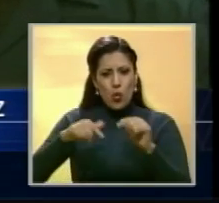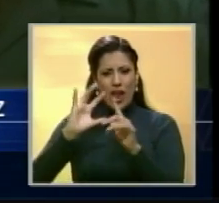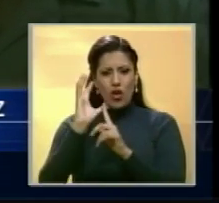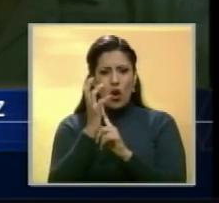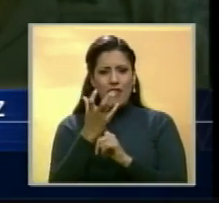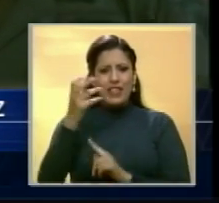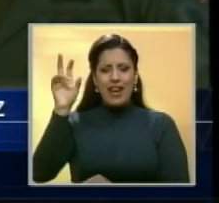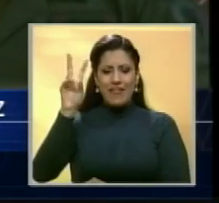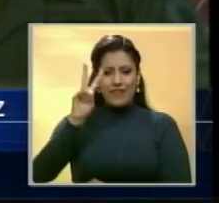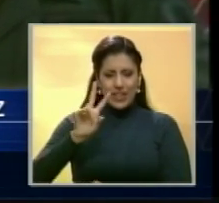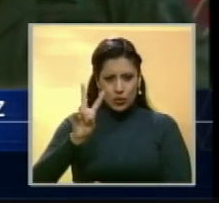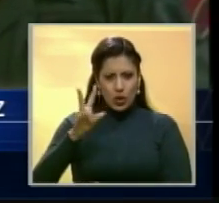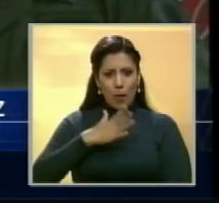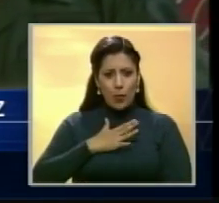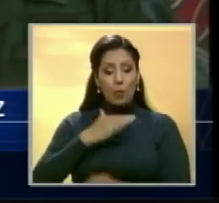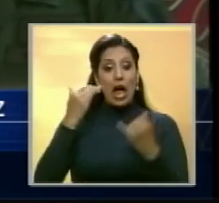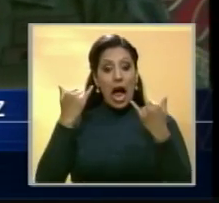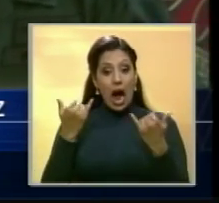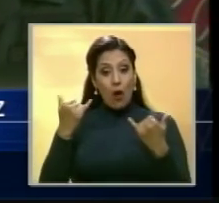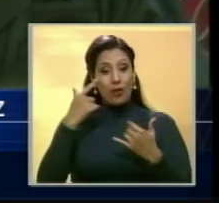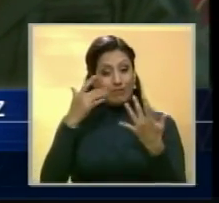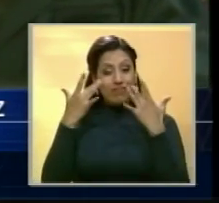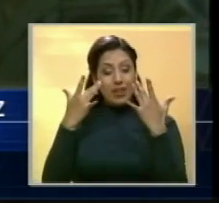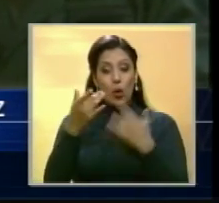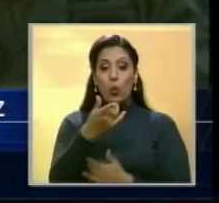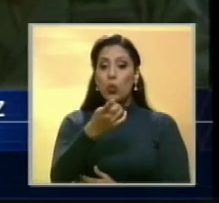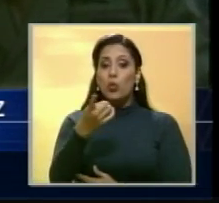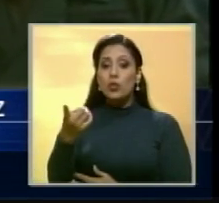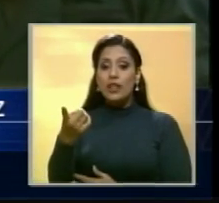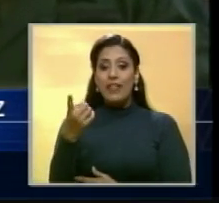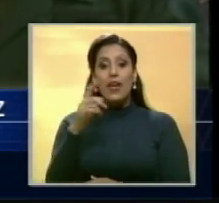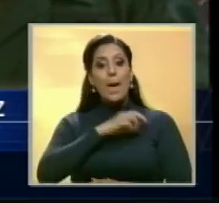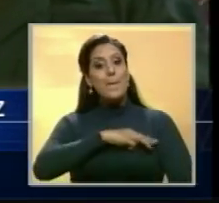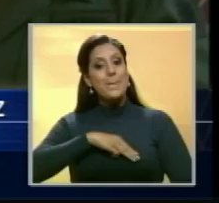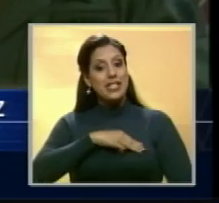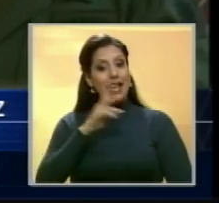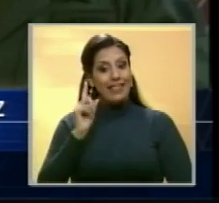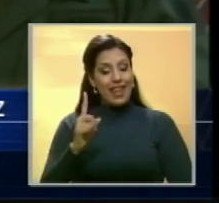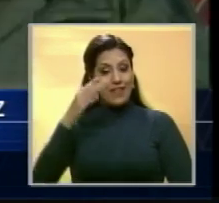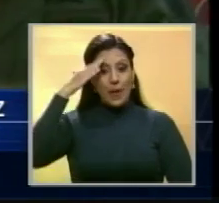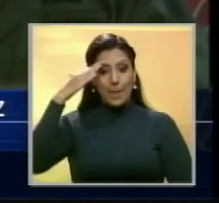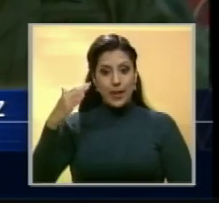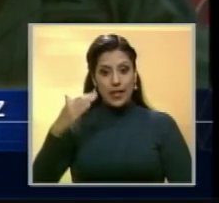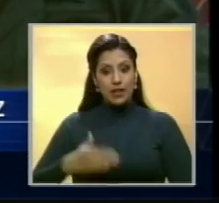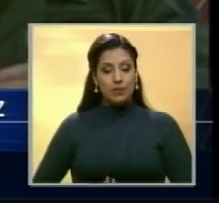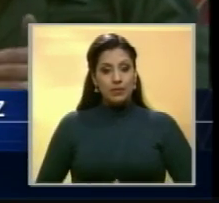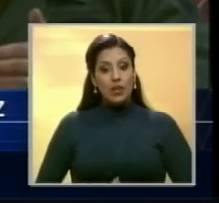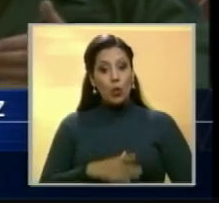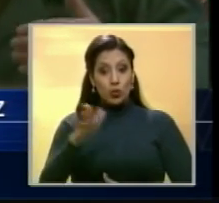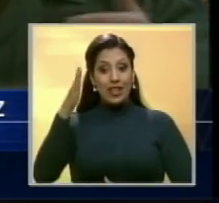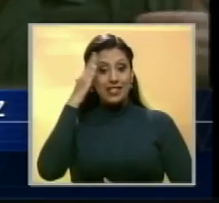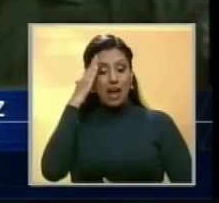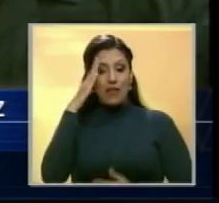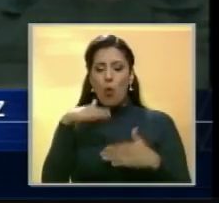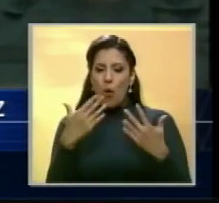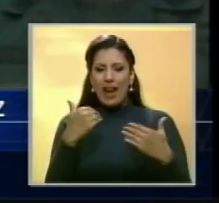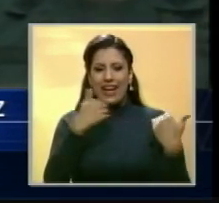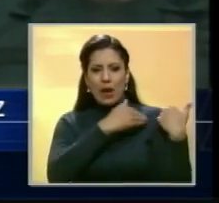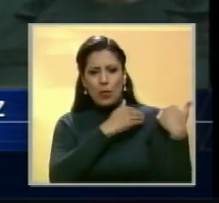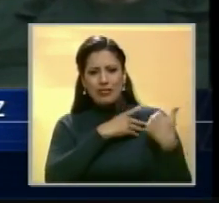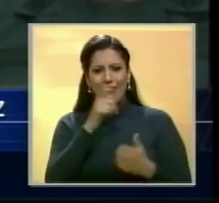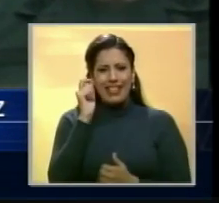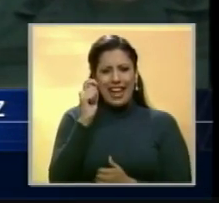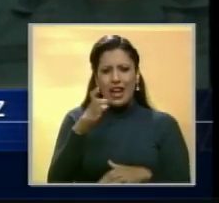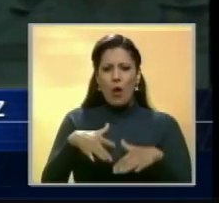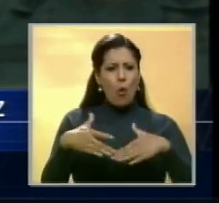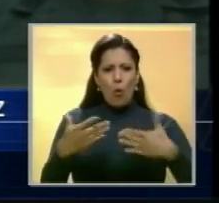geográfico. Fíjense ustedes la misión que tiene la Fuerza Armada. Ya ustedes saben pues las tareas a través